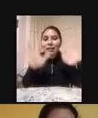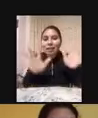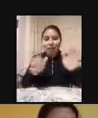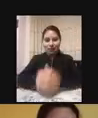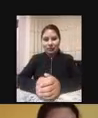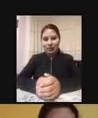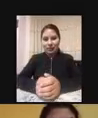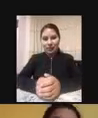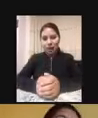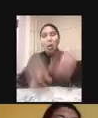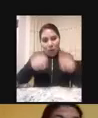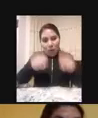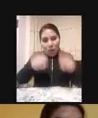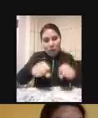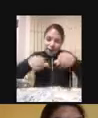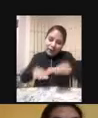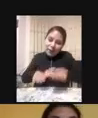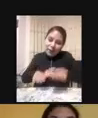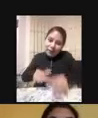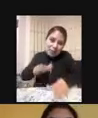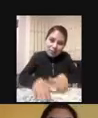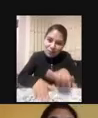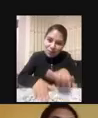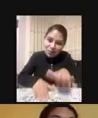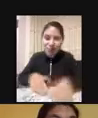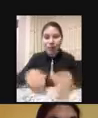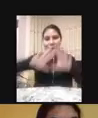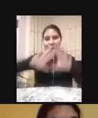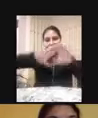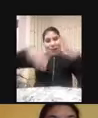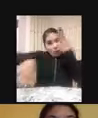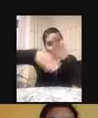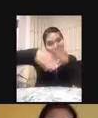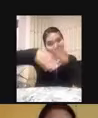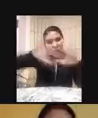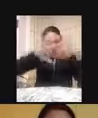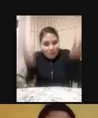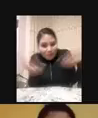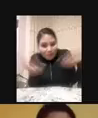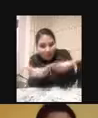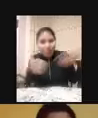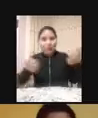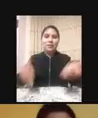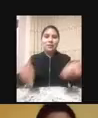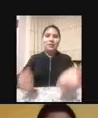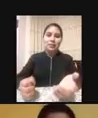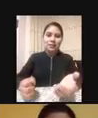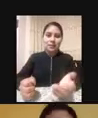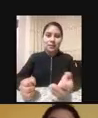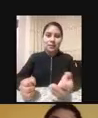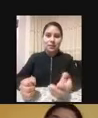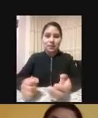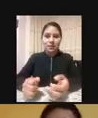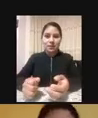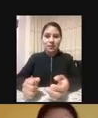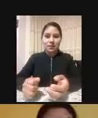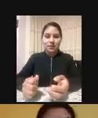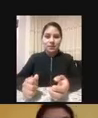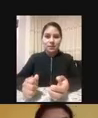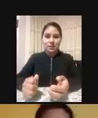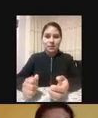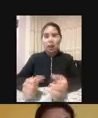base a equilibrio, patear la pelota, pasar obstáculos, atravesar diferentes medios o usar